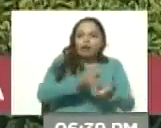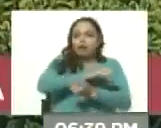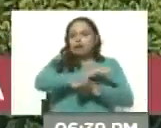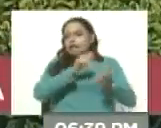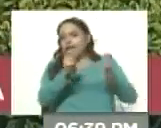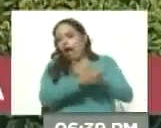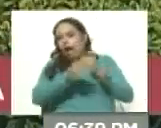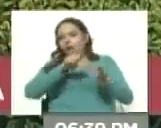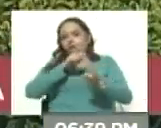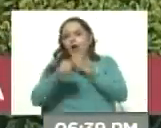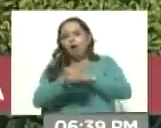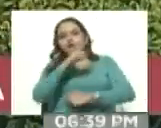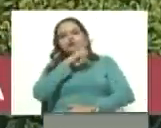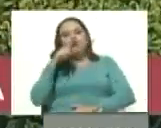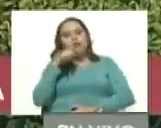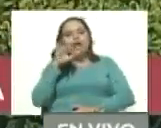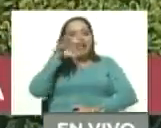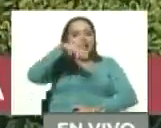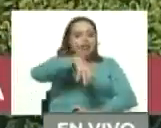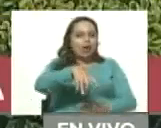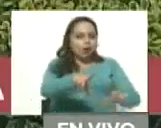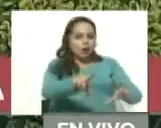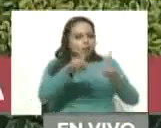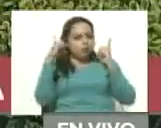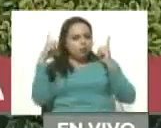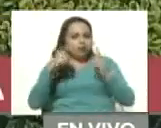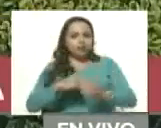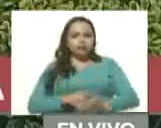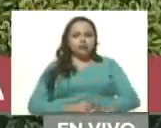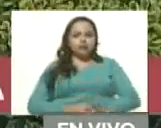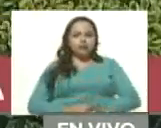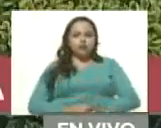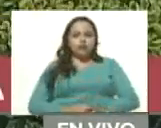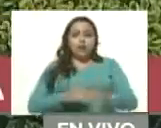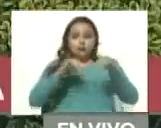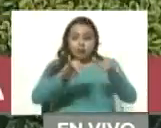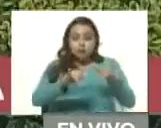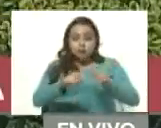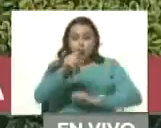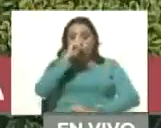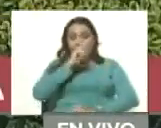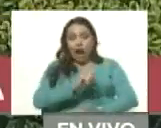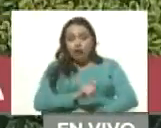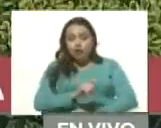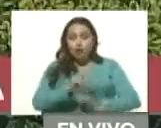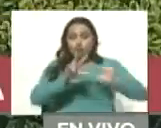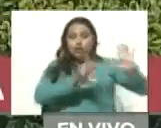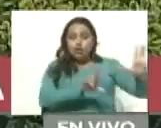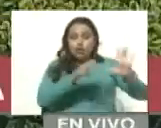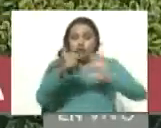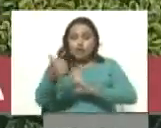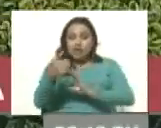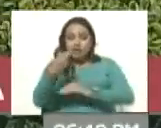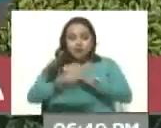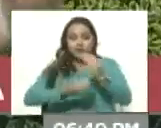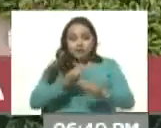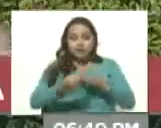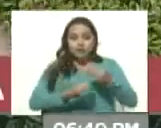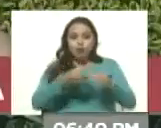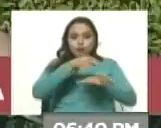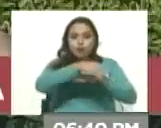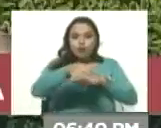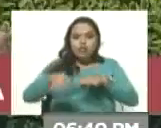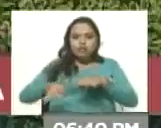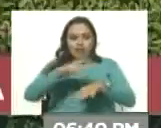cambio de nombre de esta entidad inclusive hacia el año 86 cuando se creó el municipio vargas estuvimos